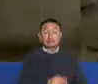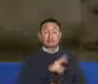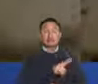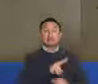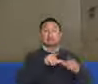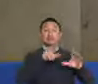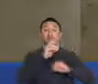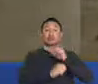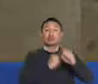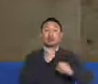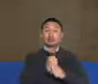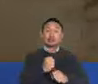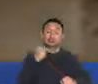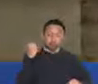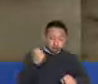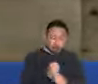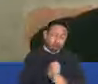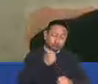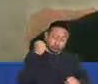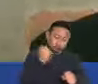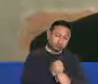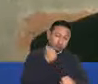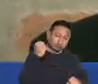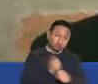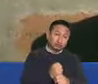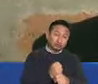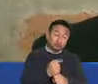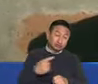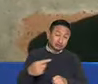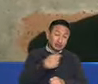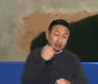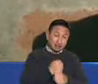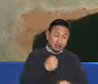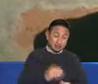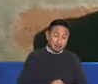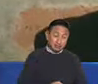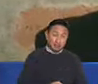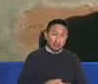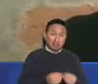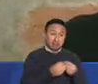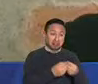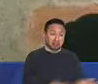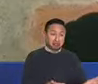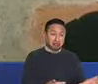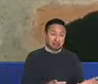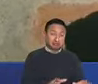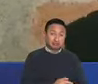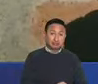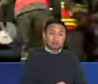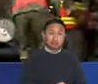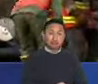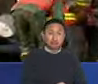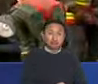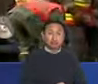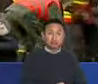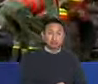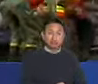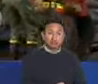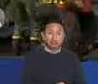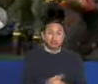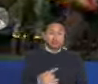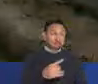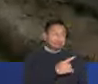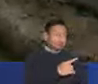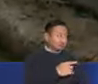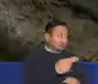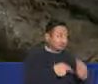de esfuerzo, trabajo y sustento del hogar de Olga Guevara se fue literalmente entre el agua y el lodo. No quedó nada